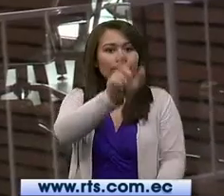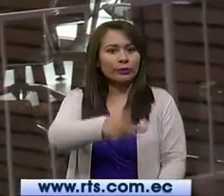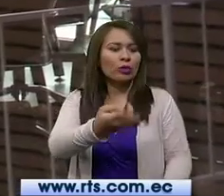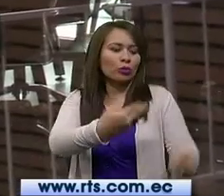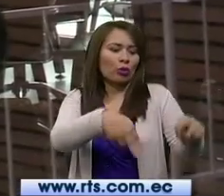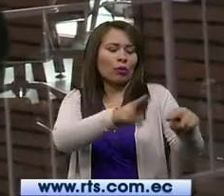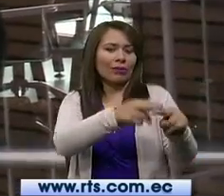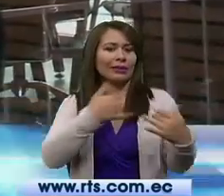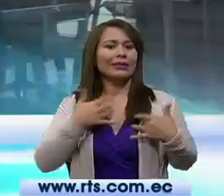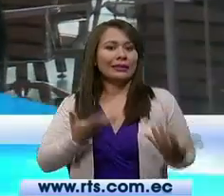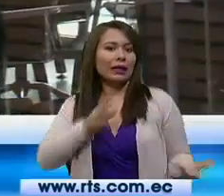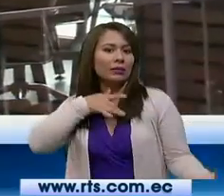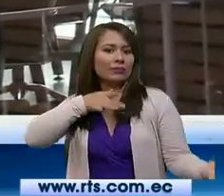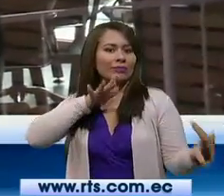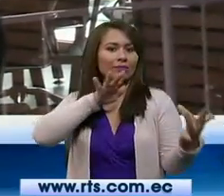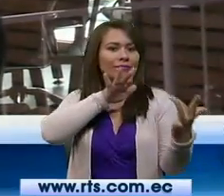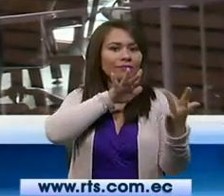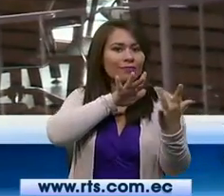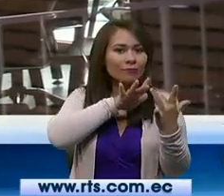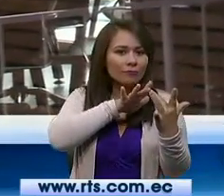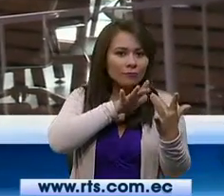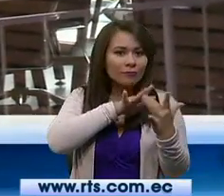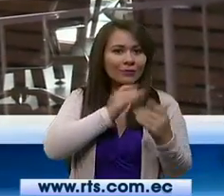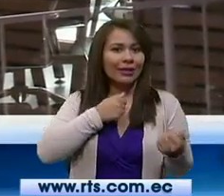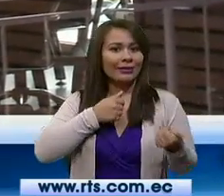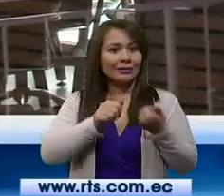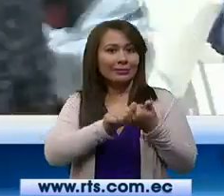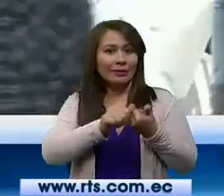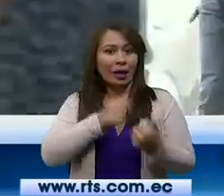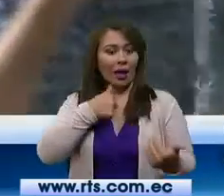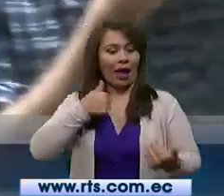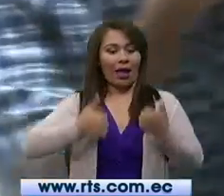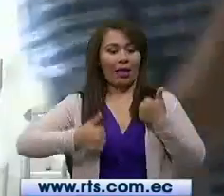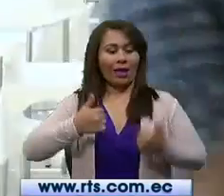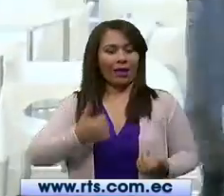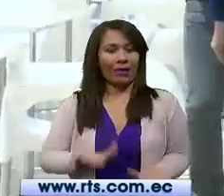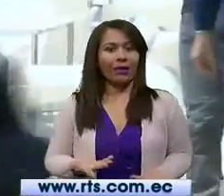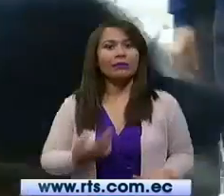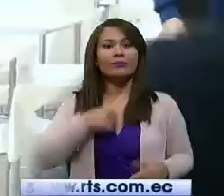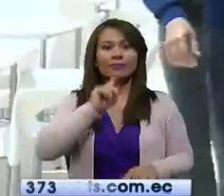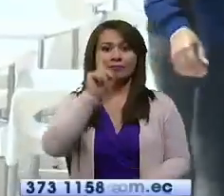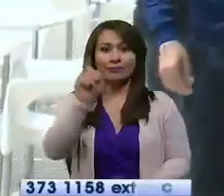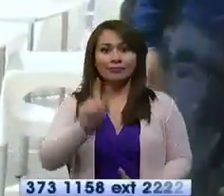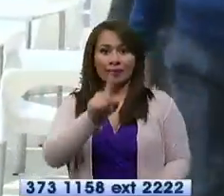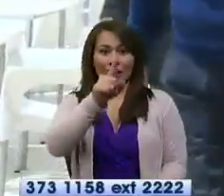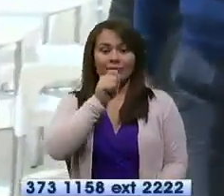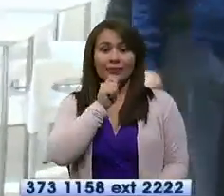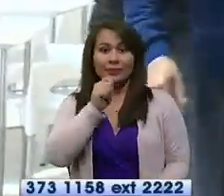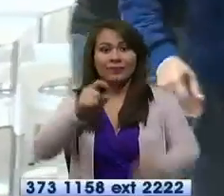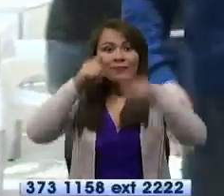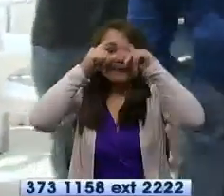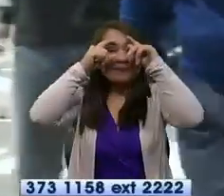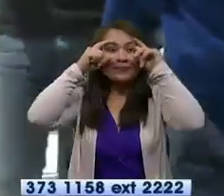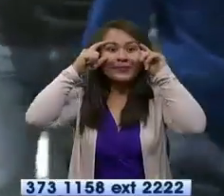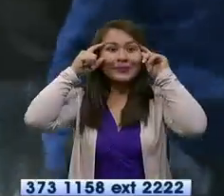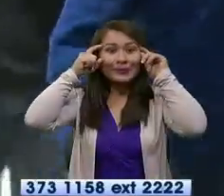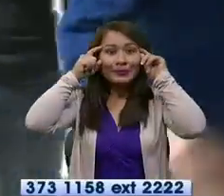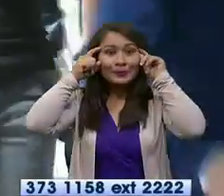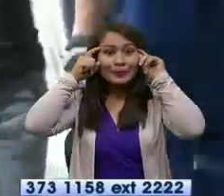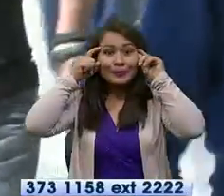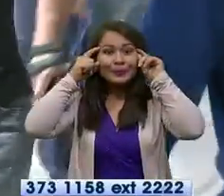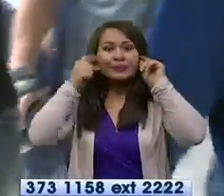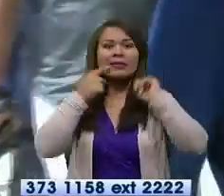un acercamiento y una visión más próxima al candidato. En la entrevista, Guillermo Lasso enfatizó que de llegar a Carondelet, todos